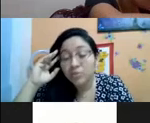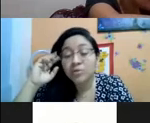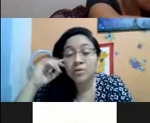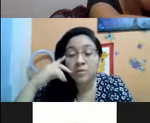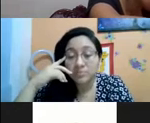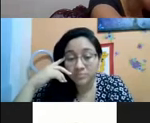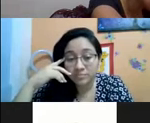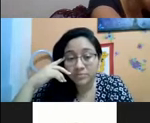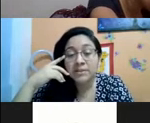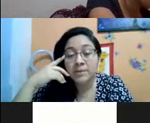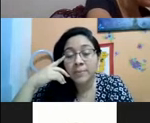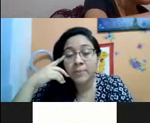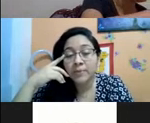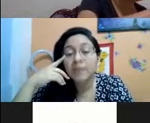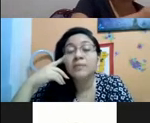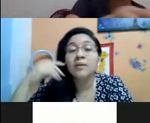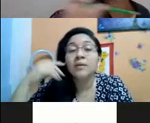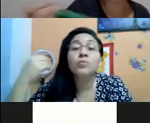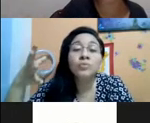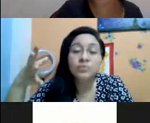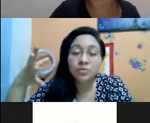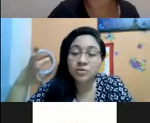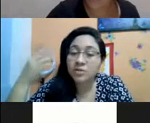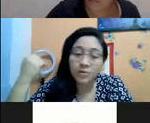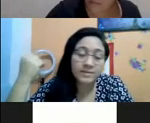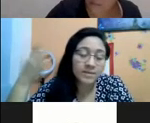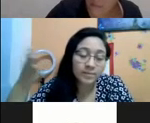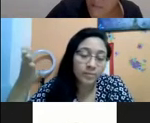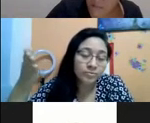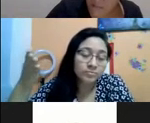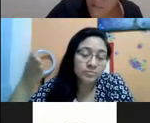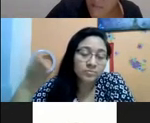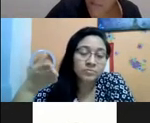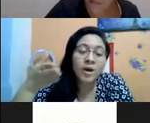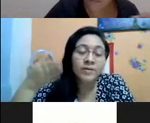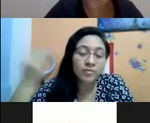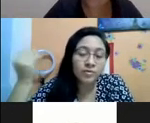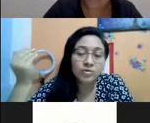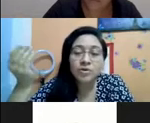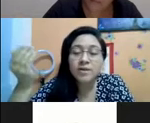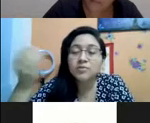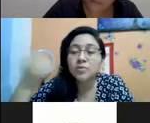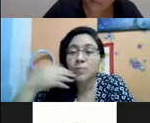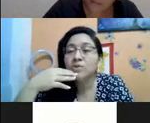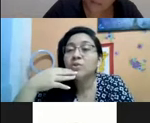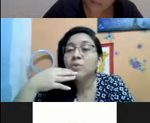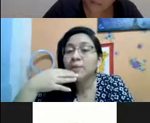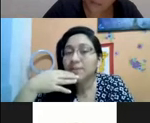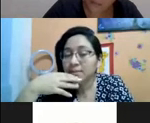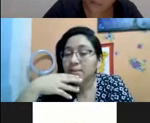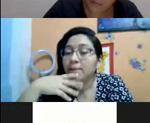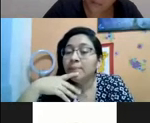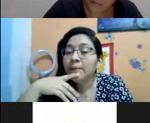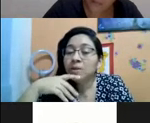educación continua, ¿sí? Se va a proponer dar un curso, ya no va a ser por 4 ni 8 horas, sino por